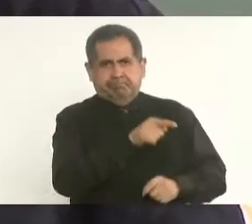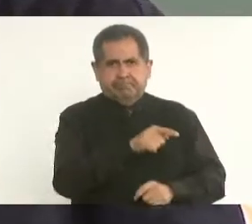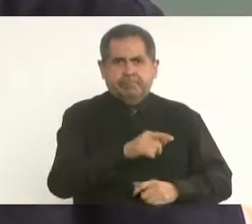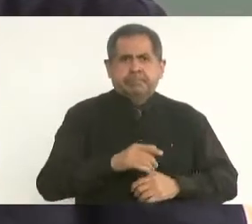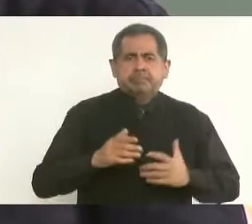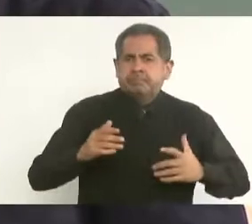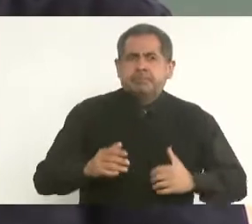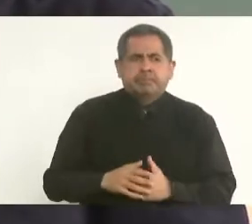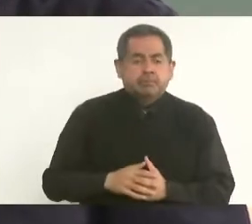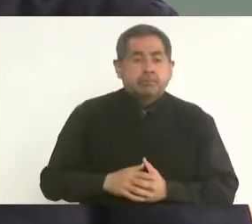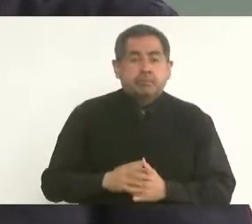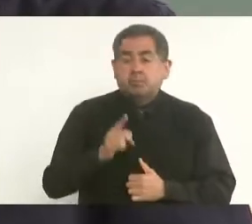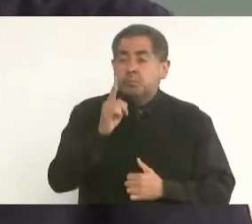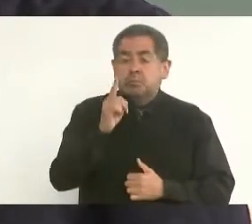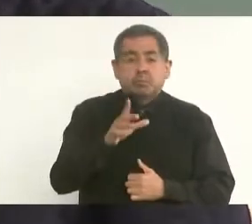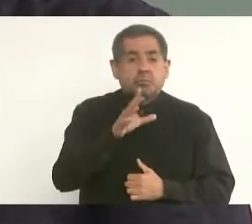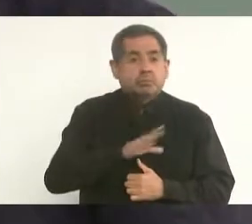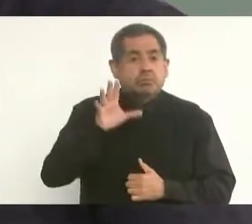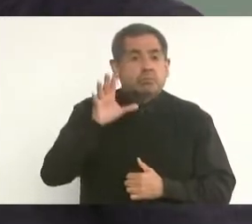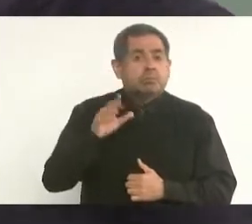Lo más destacado